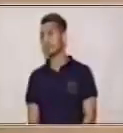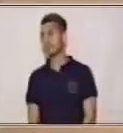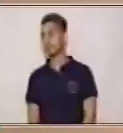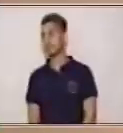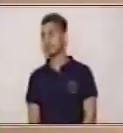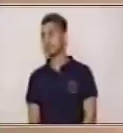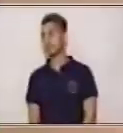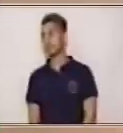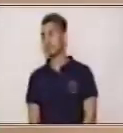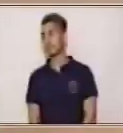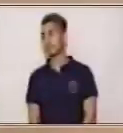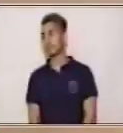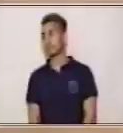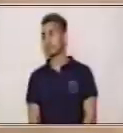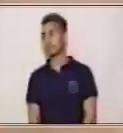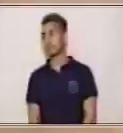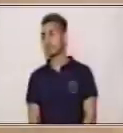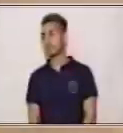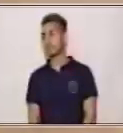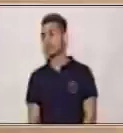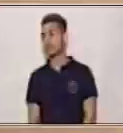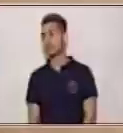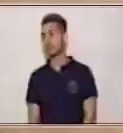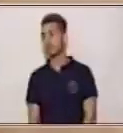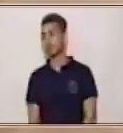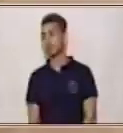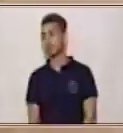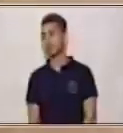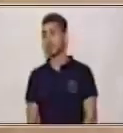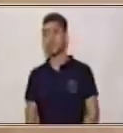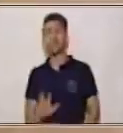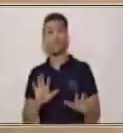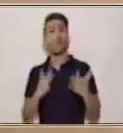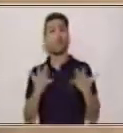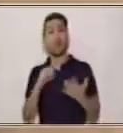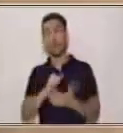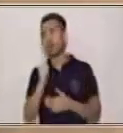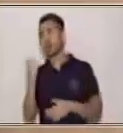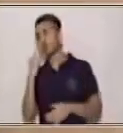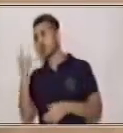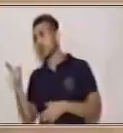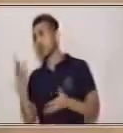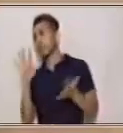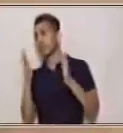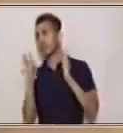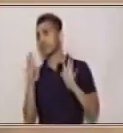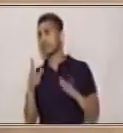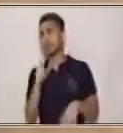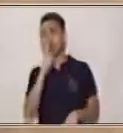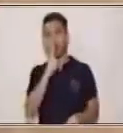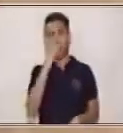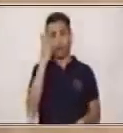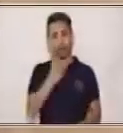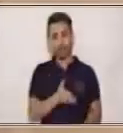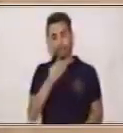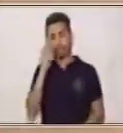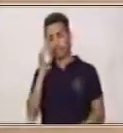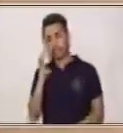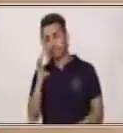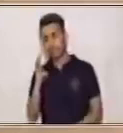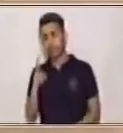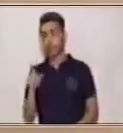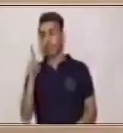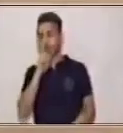fracción crees tú que vale lo mismo que un tercio y un sexto? A ver, dime.